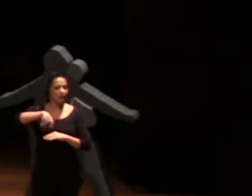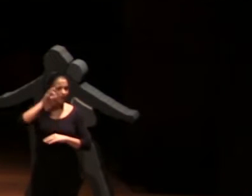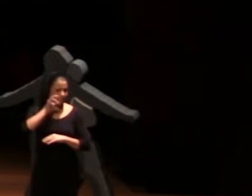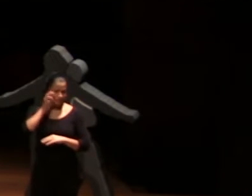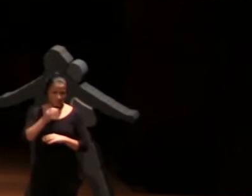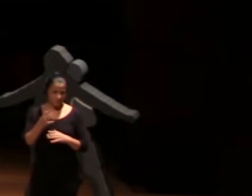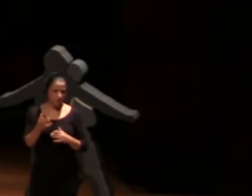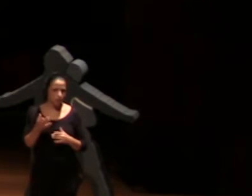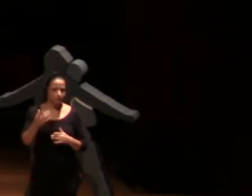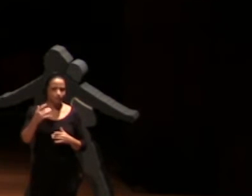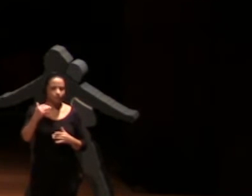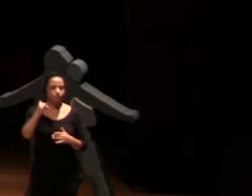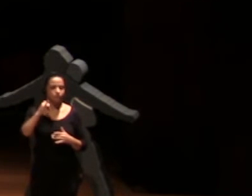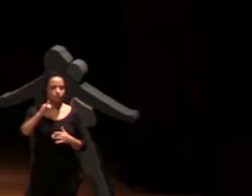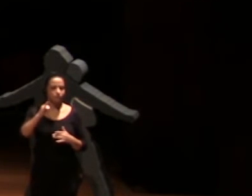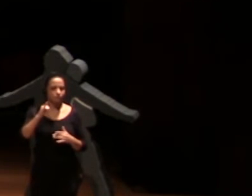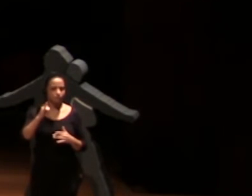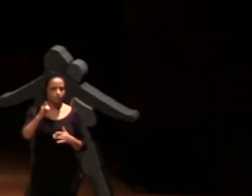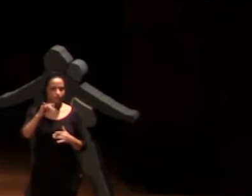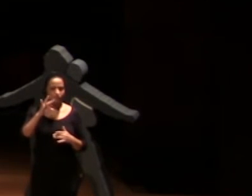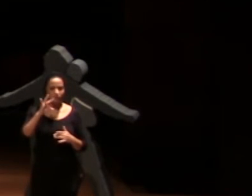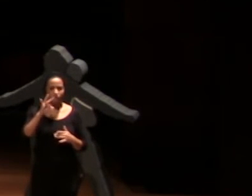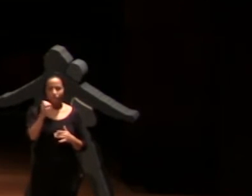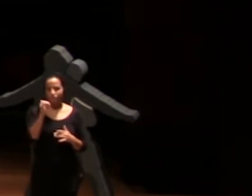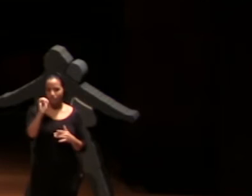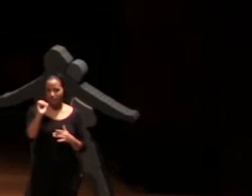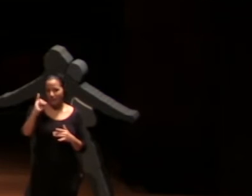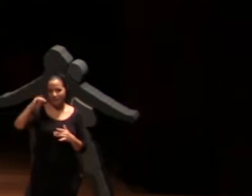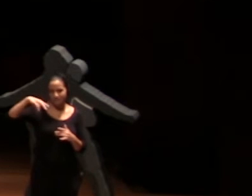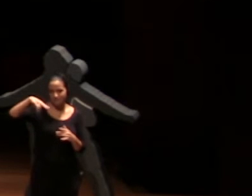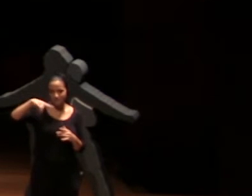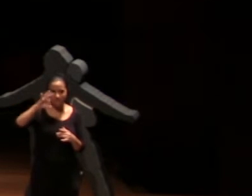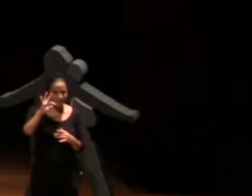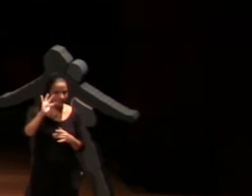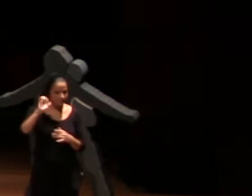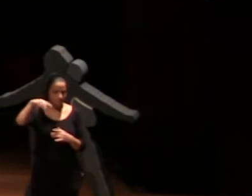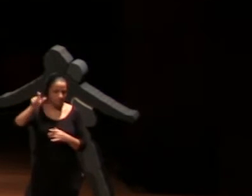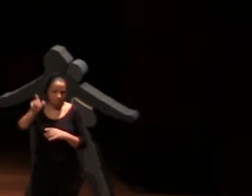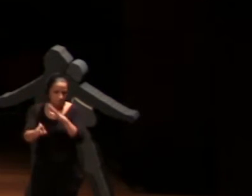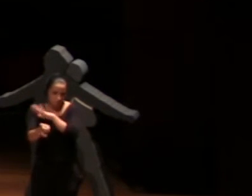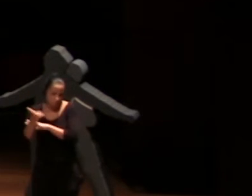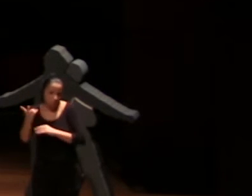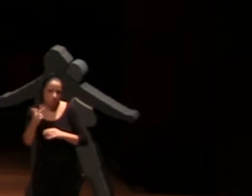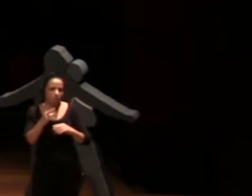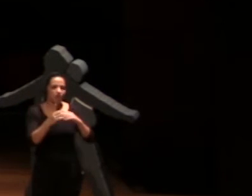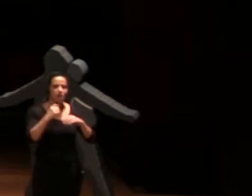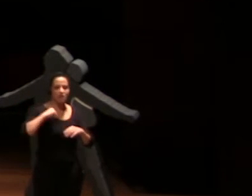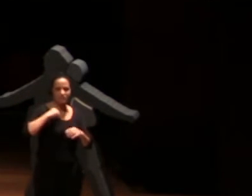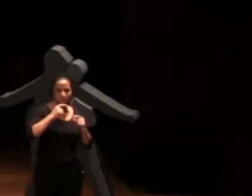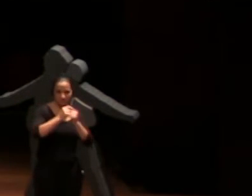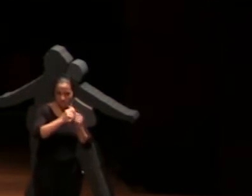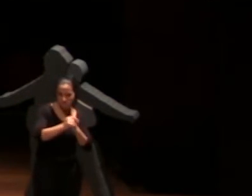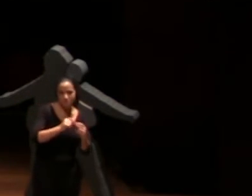componentes identificados por Feinstein, que fue el padre del enfoque clinimétrico, es perfectamente adaptado a fisioterapia, y como los fisioterapeutas somos